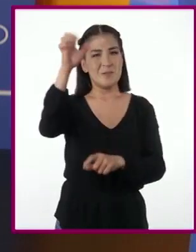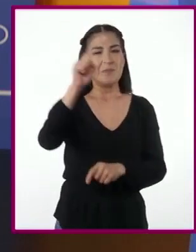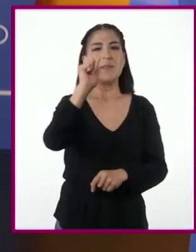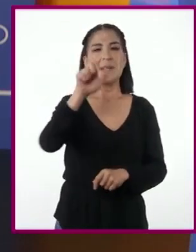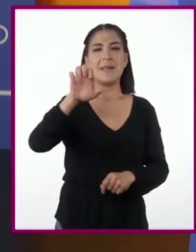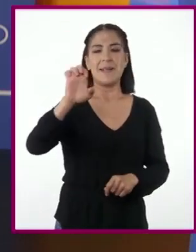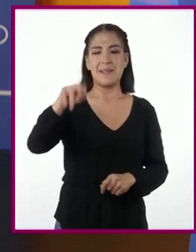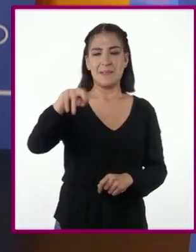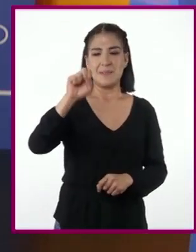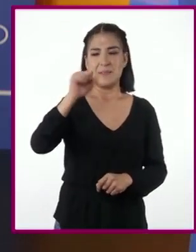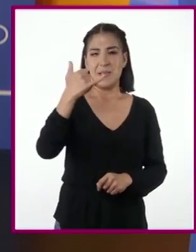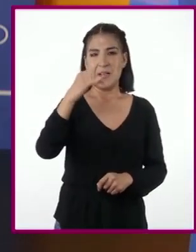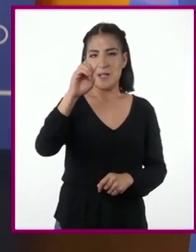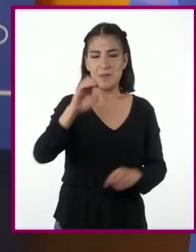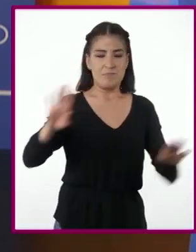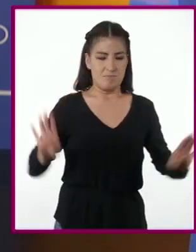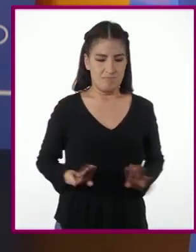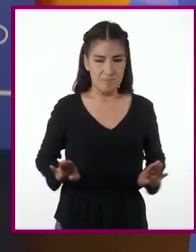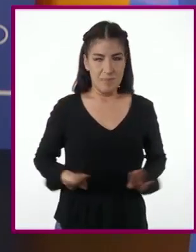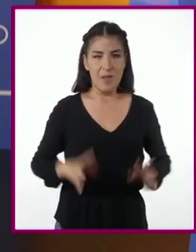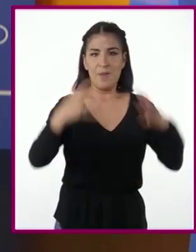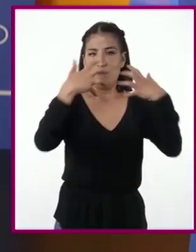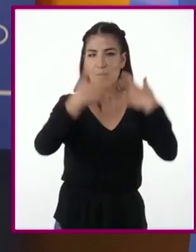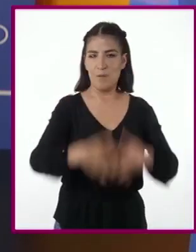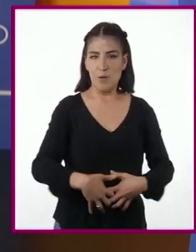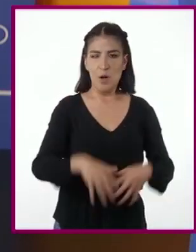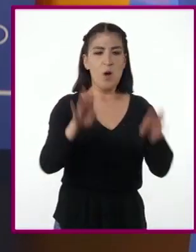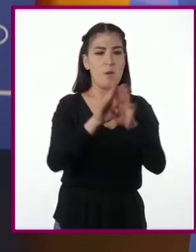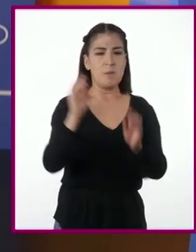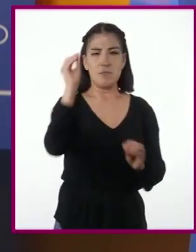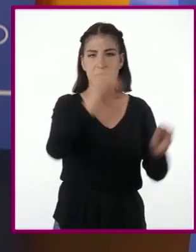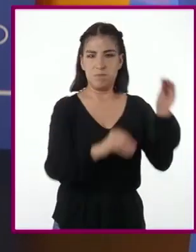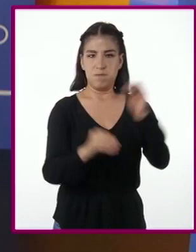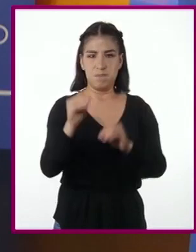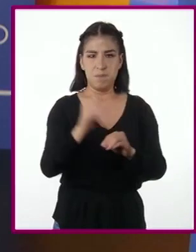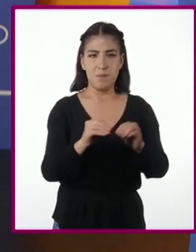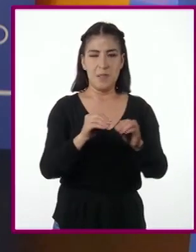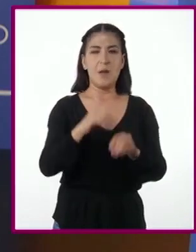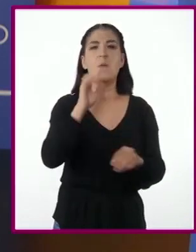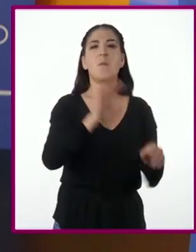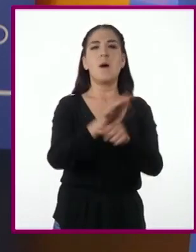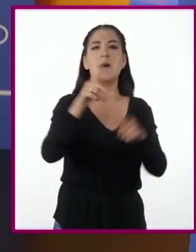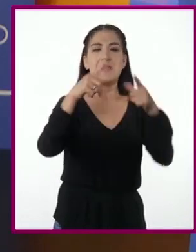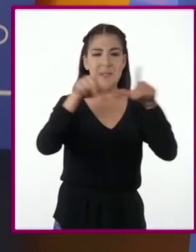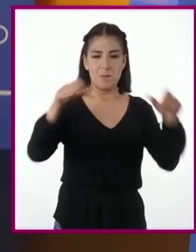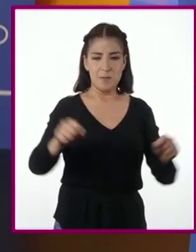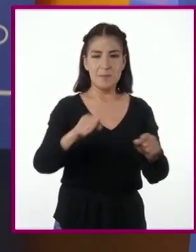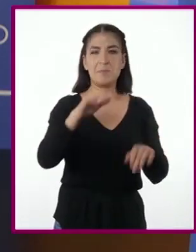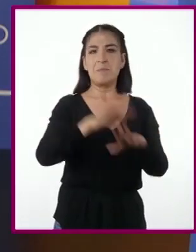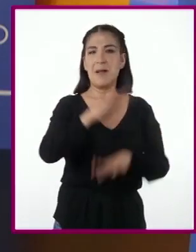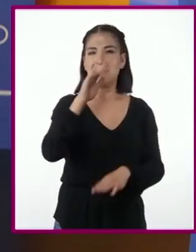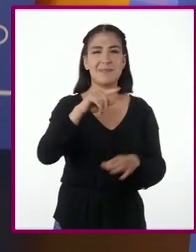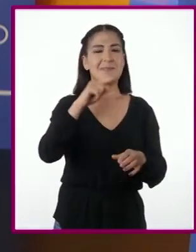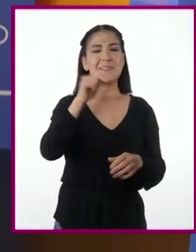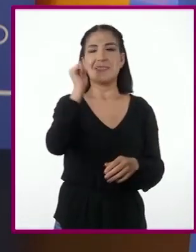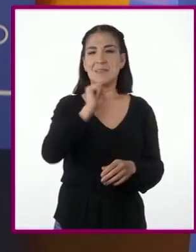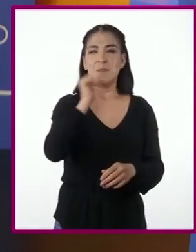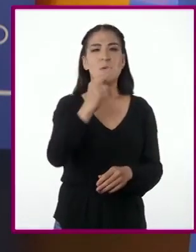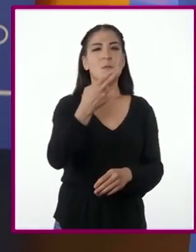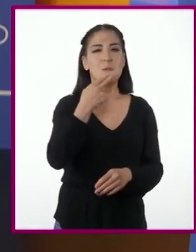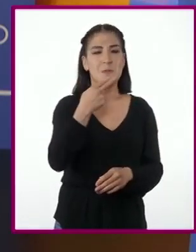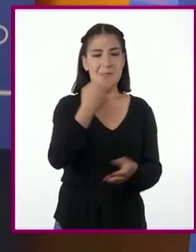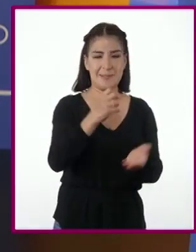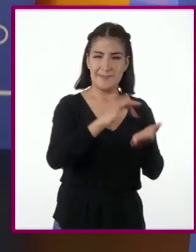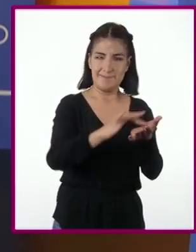las características y función, su estructura, los recursos lingüísticos más comunes en este tipo de